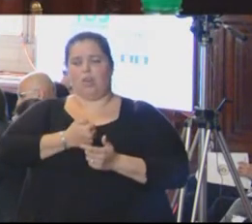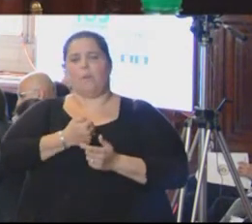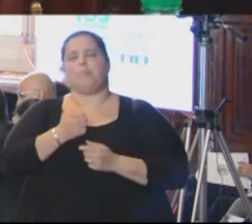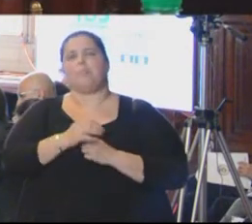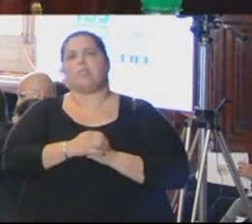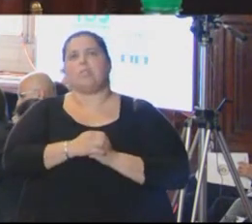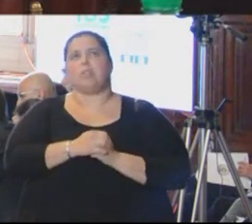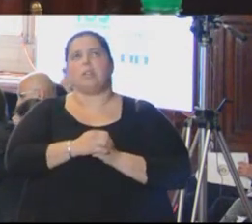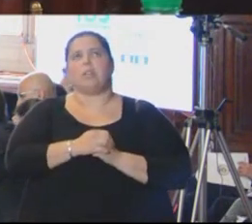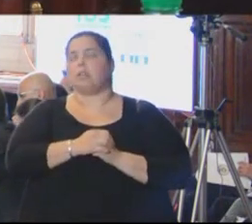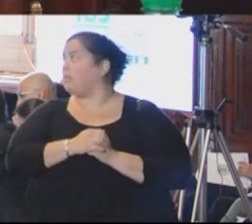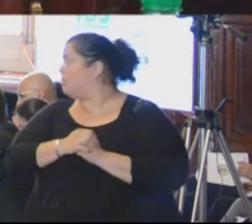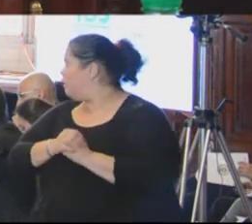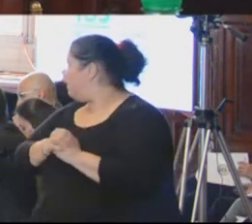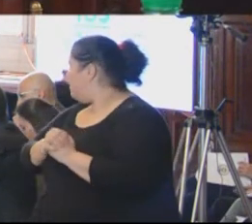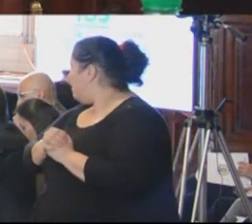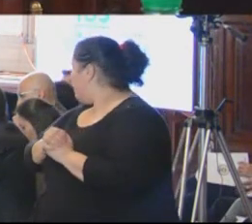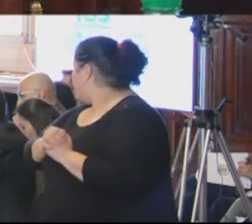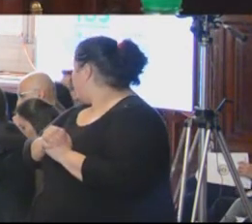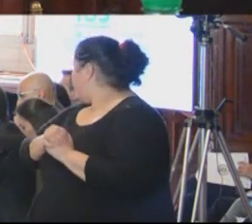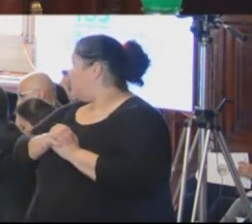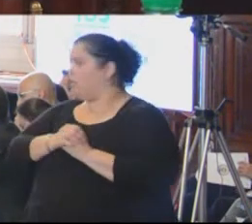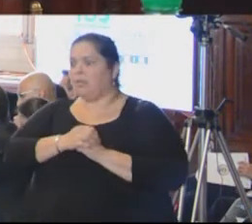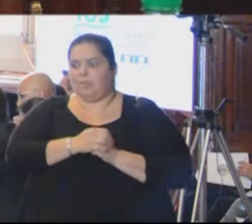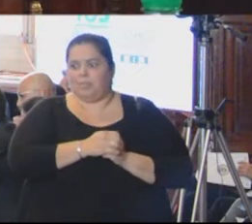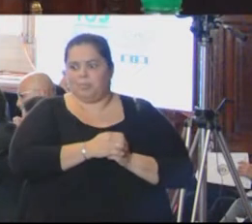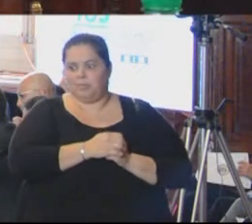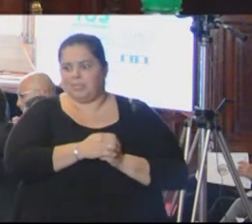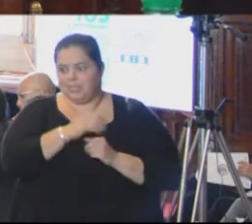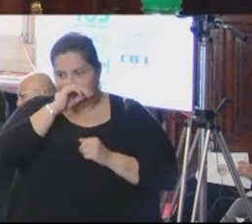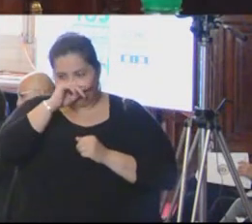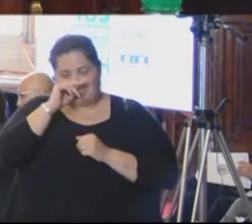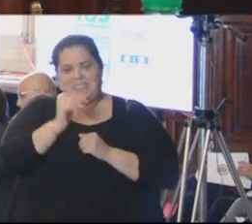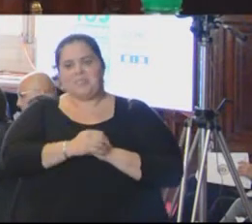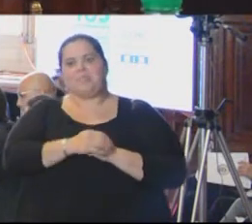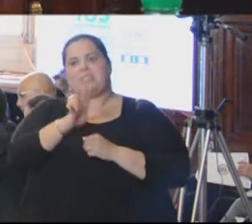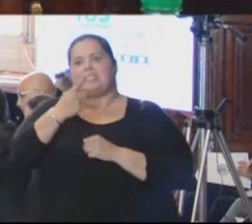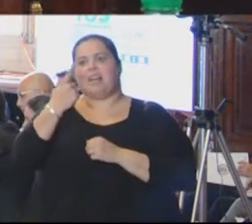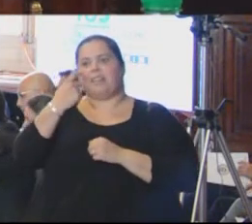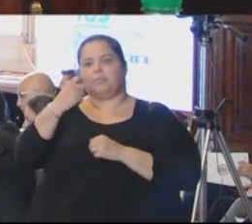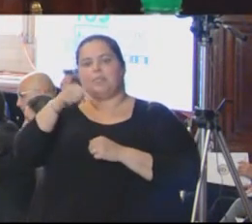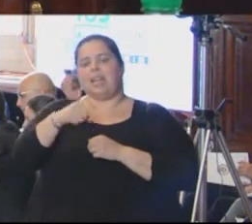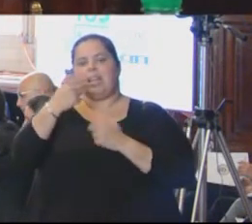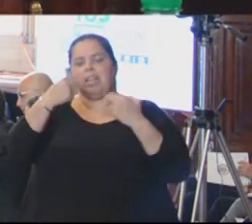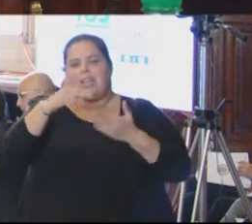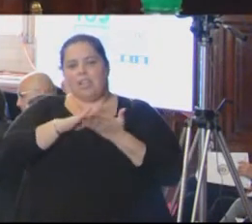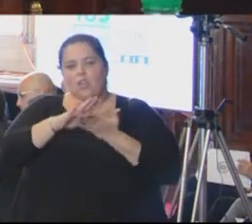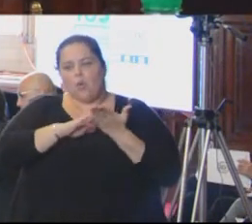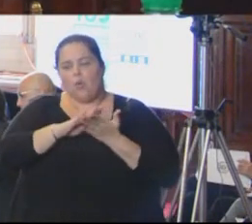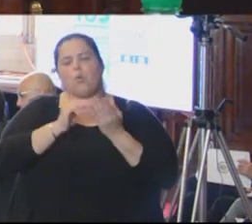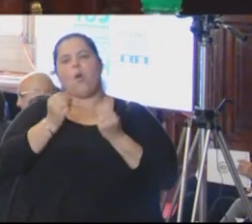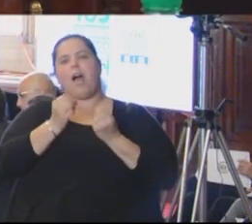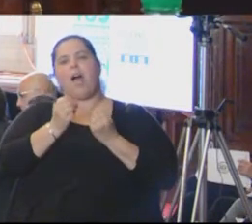de la Organización de Naciones Unidas durante el año 2016, se ha evidenciado que ninguno había reportado amenazas o